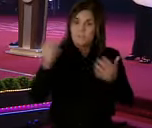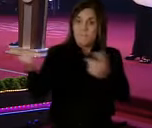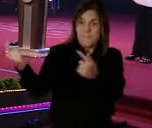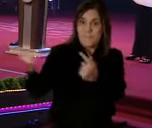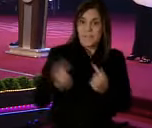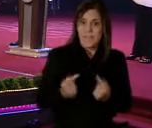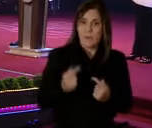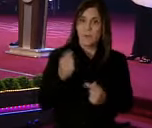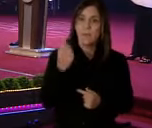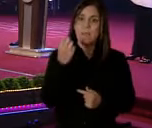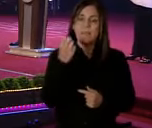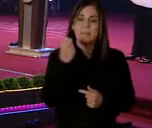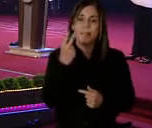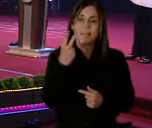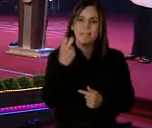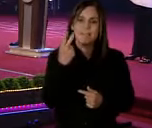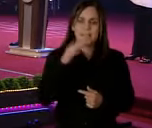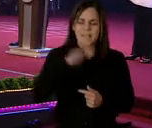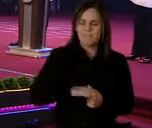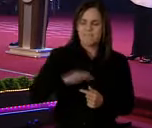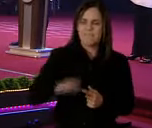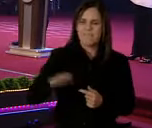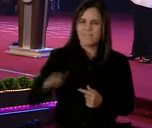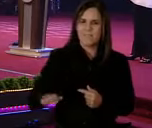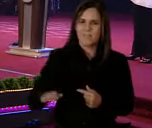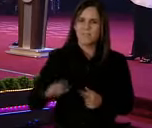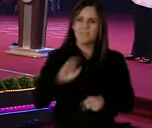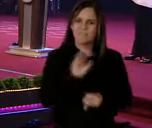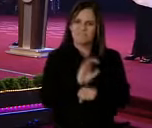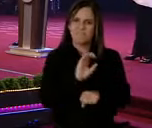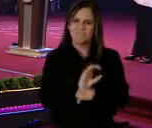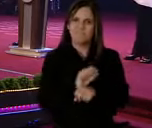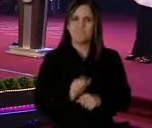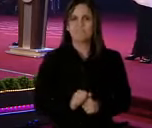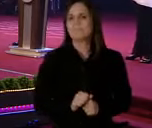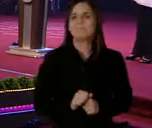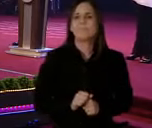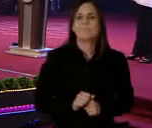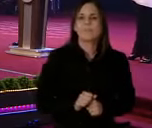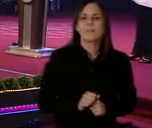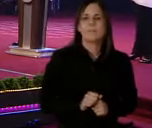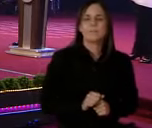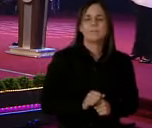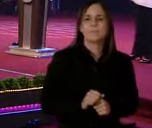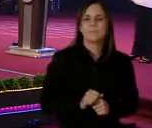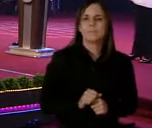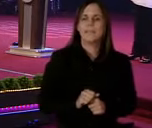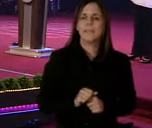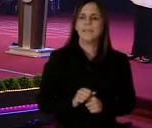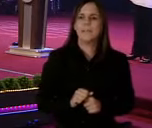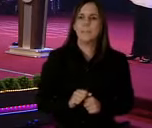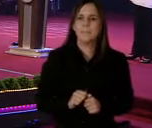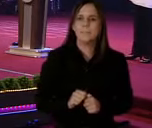Gloria a Dios. Y también está la líder comunitaria Ana, que le damos las gracias, que ha sido un instrumento